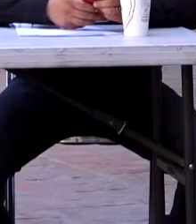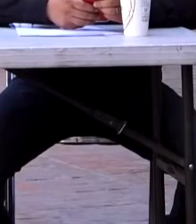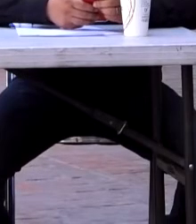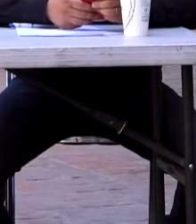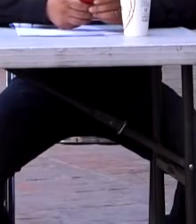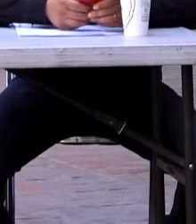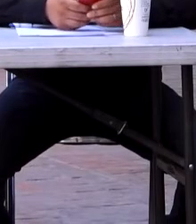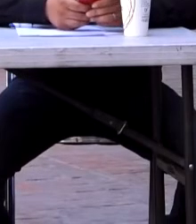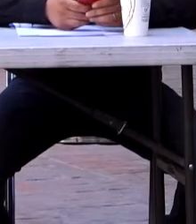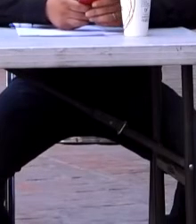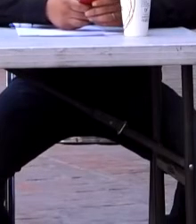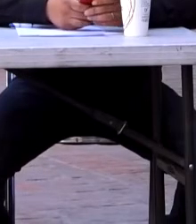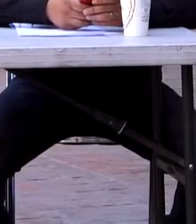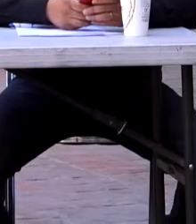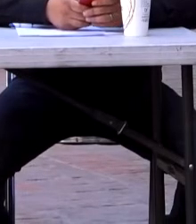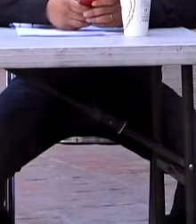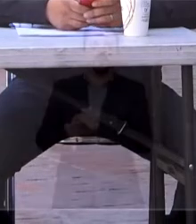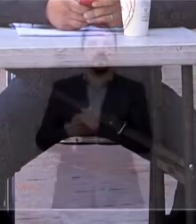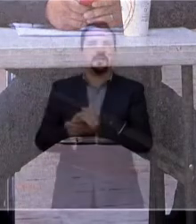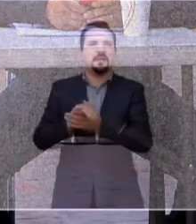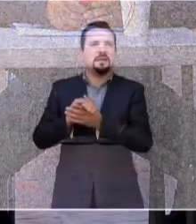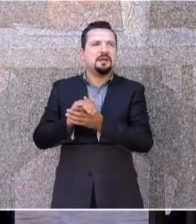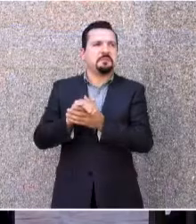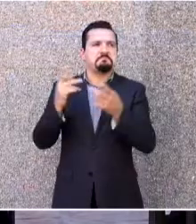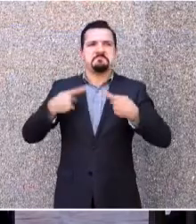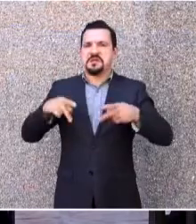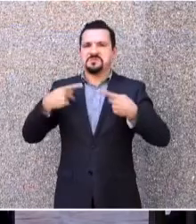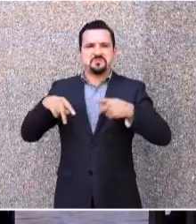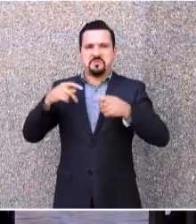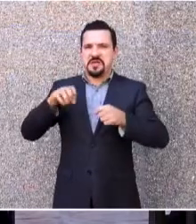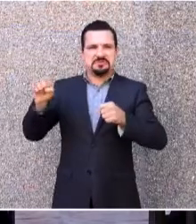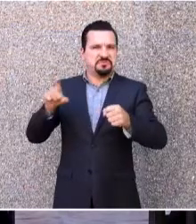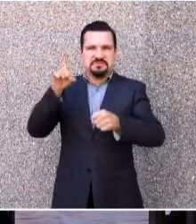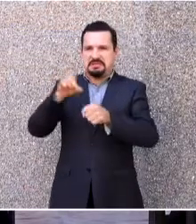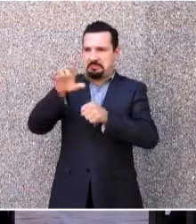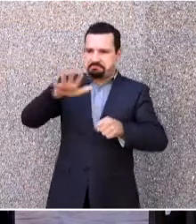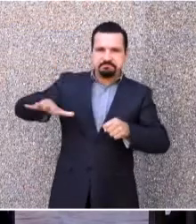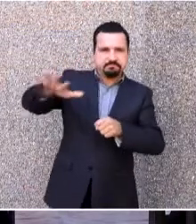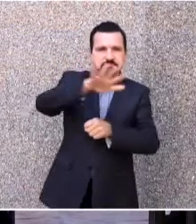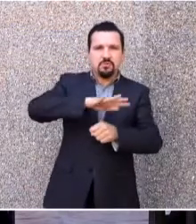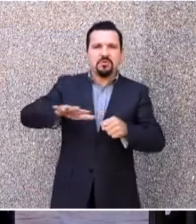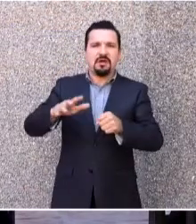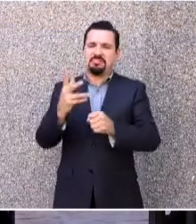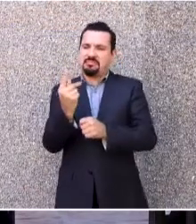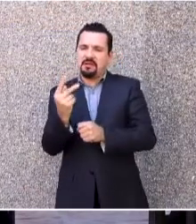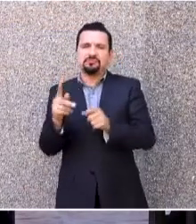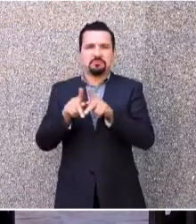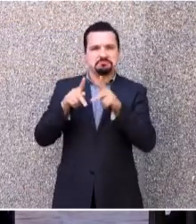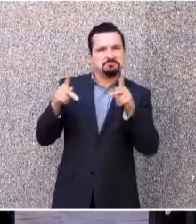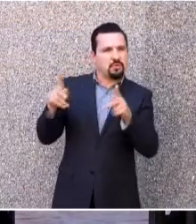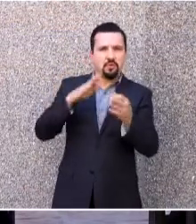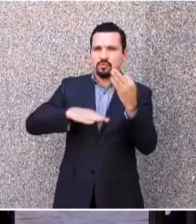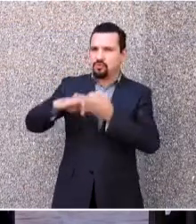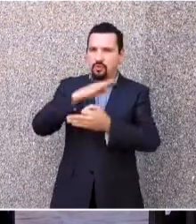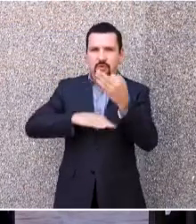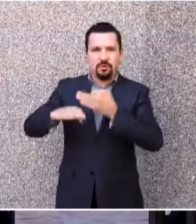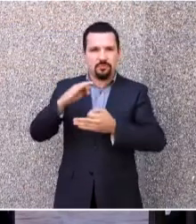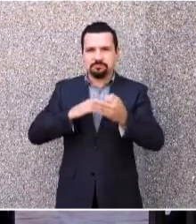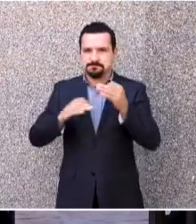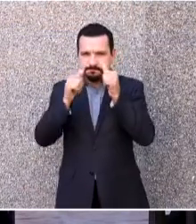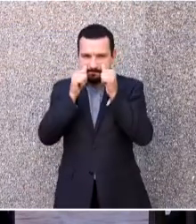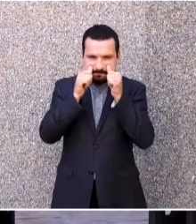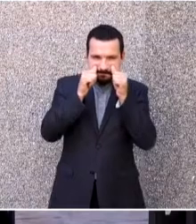Yo les agradezco mucho a la sociedad en general, a los medios de comunicación, que han estado muy